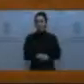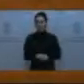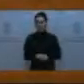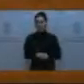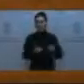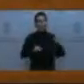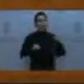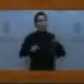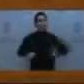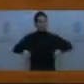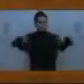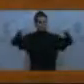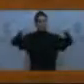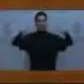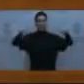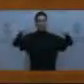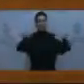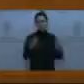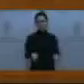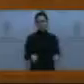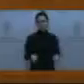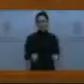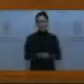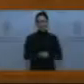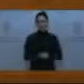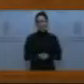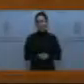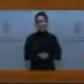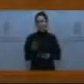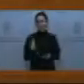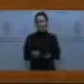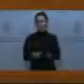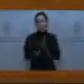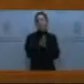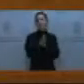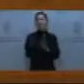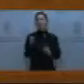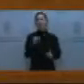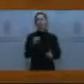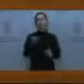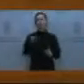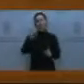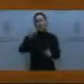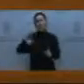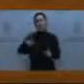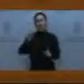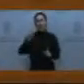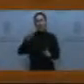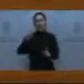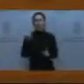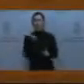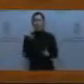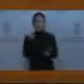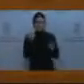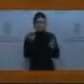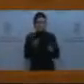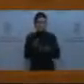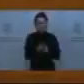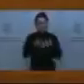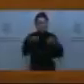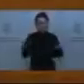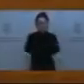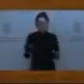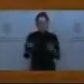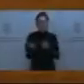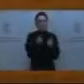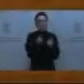sino también la pintura. Pide usted también, pues lo mismo en San Julián de los Prados, también lo dijo algún portavoz anterior. Ahí es un tema más amplio, un tema que requiere unos